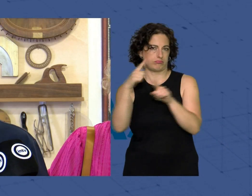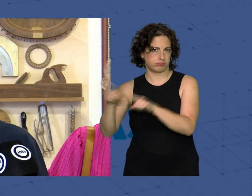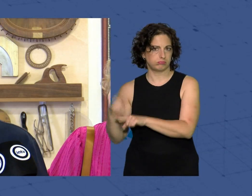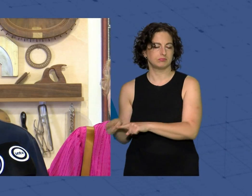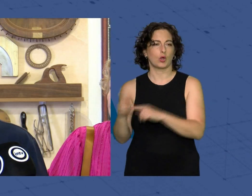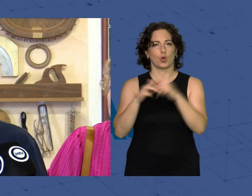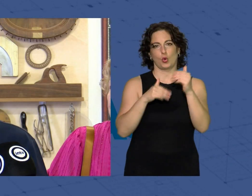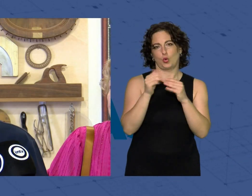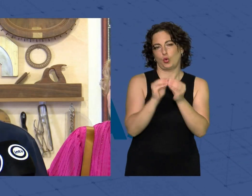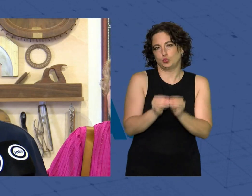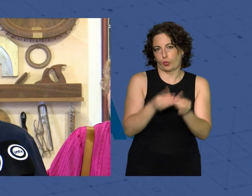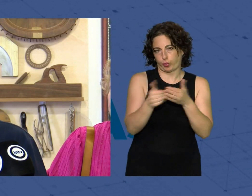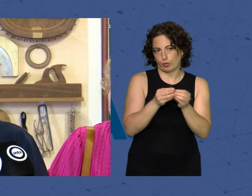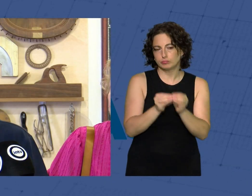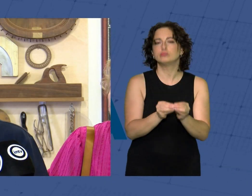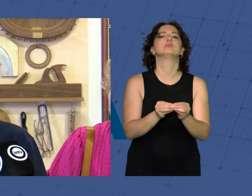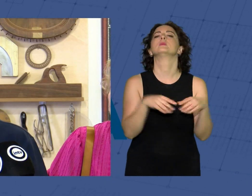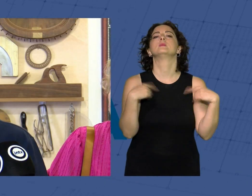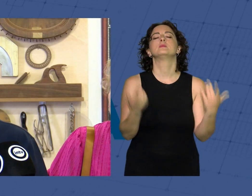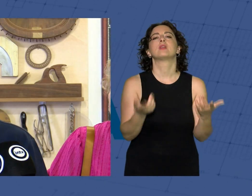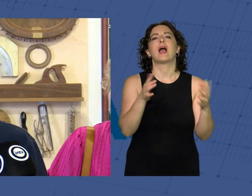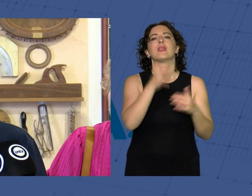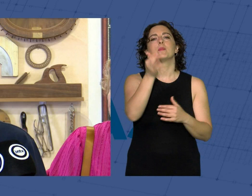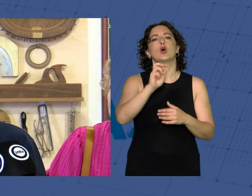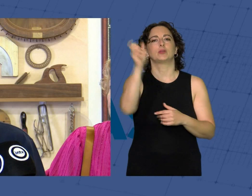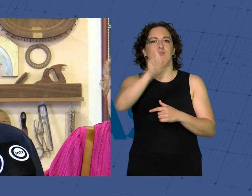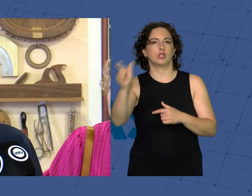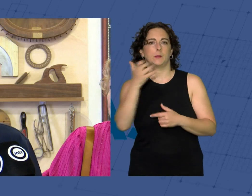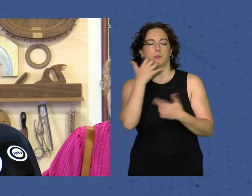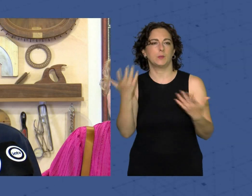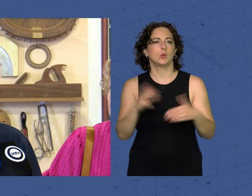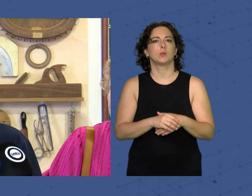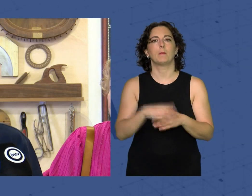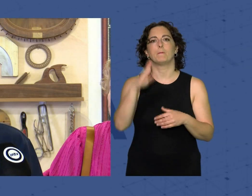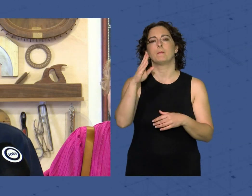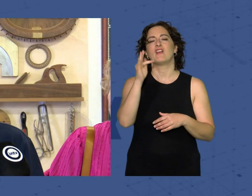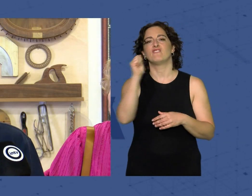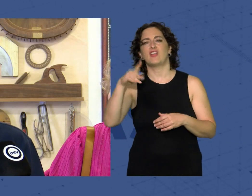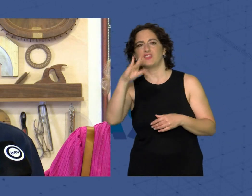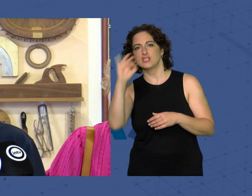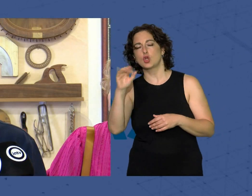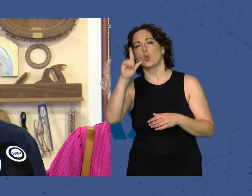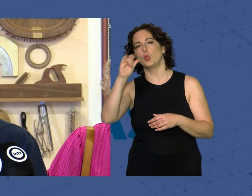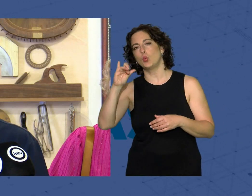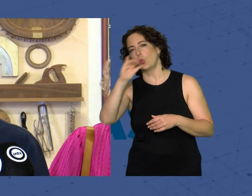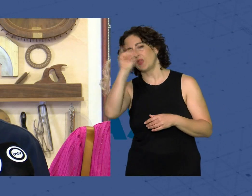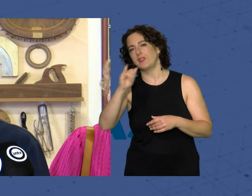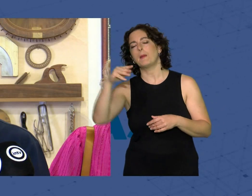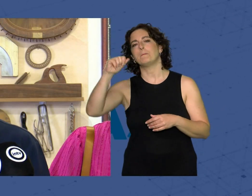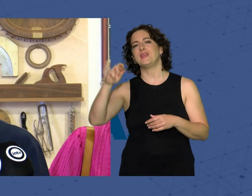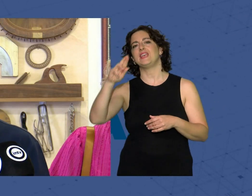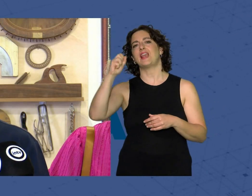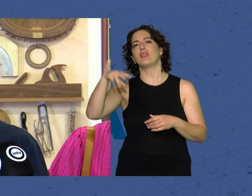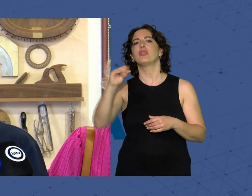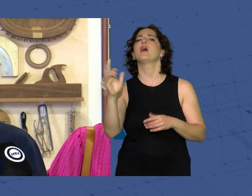construcción y, además, otras personas, como Francisco Luis Miranda, nos